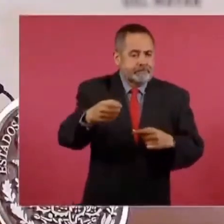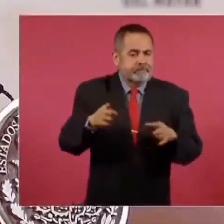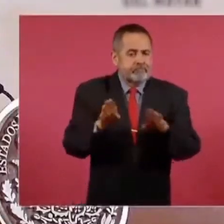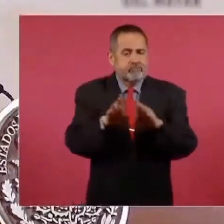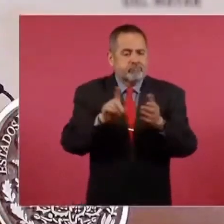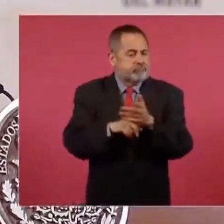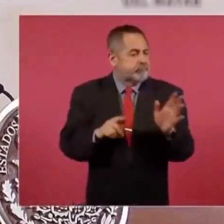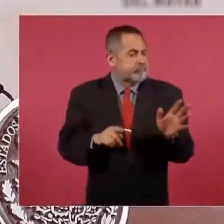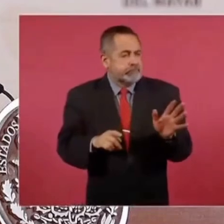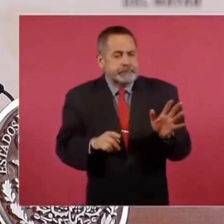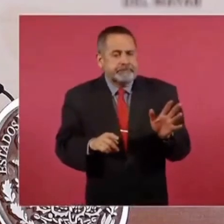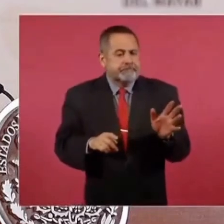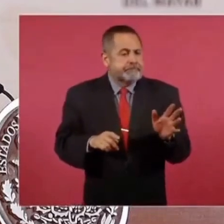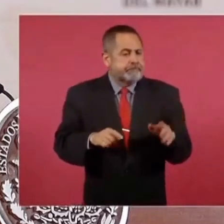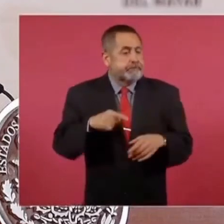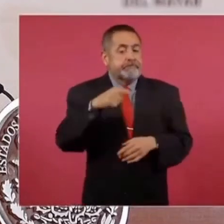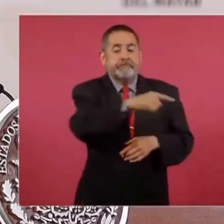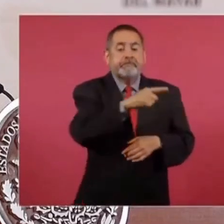las elecciones.